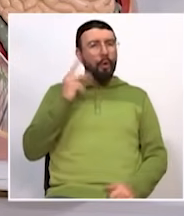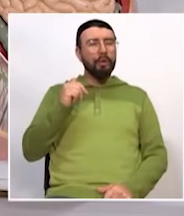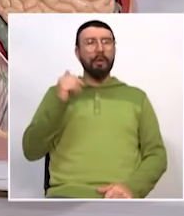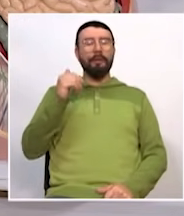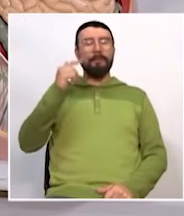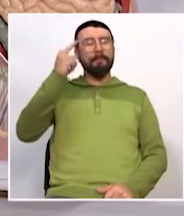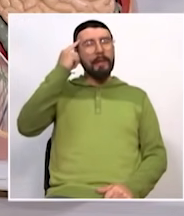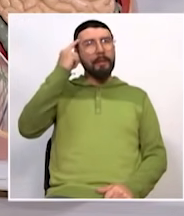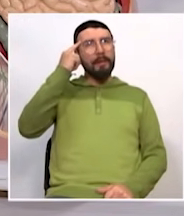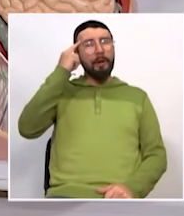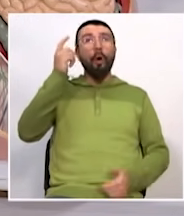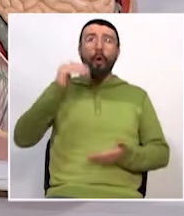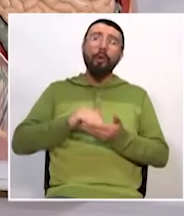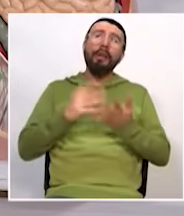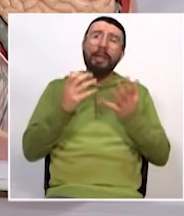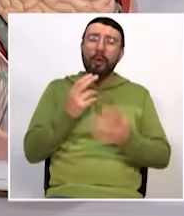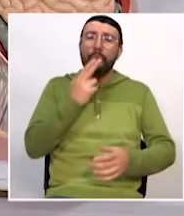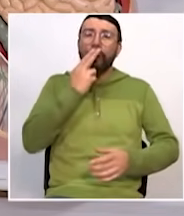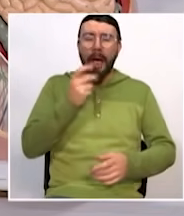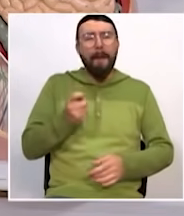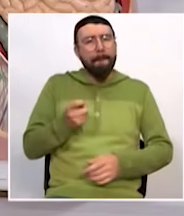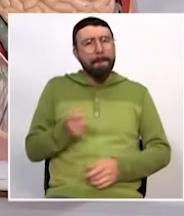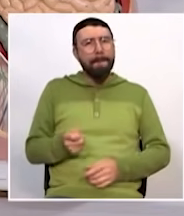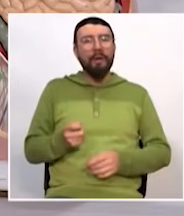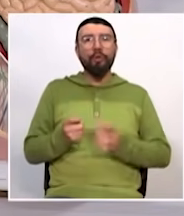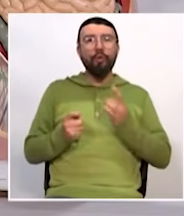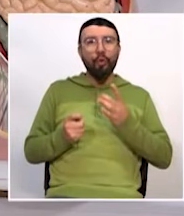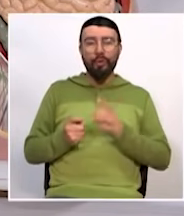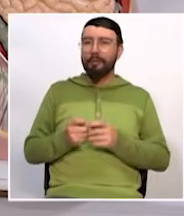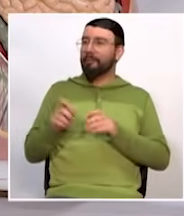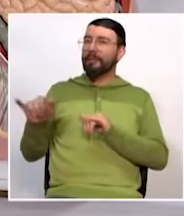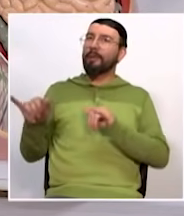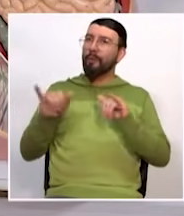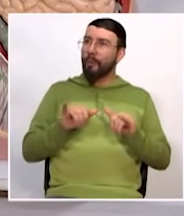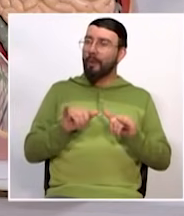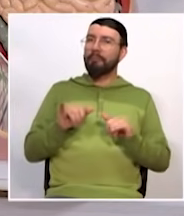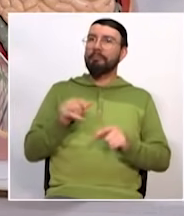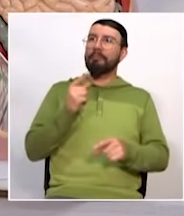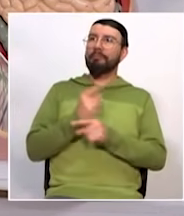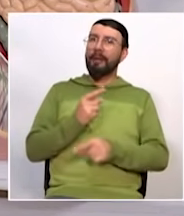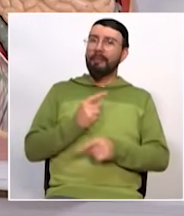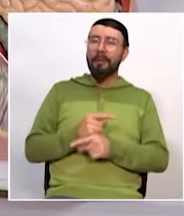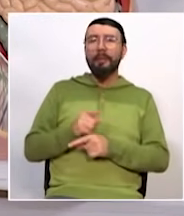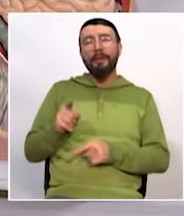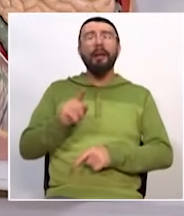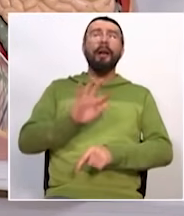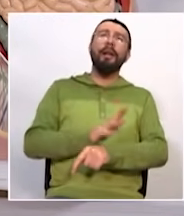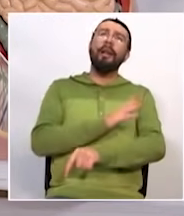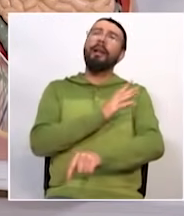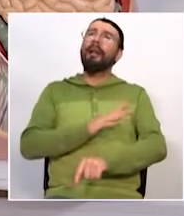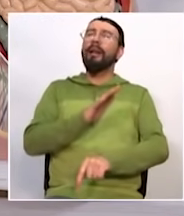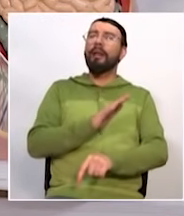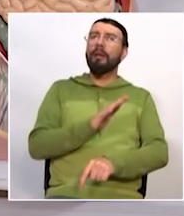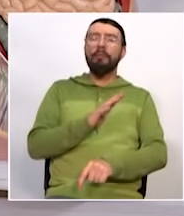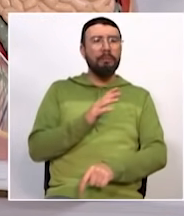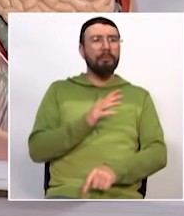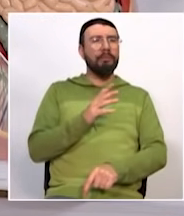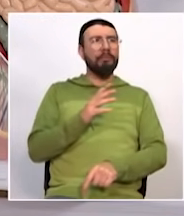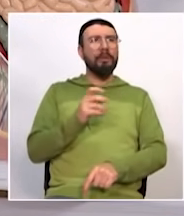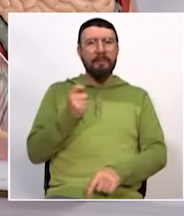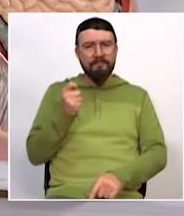y le irrite negativo aplíquelo como cuando uno se le pega el estribillo de una canción traslada a atrás